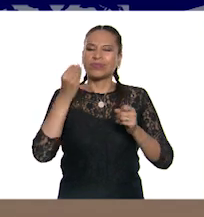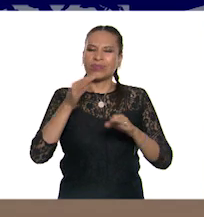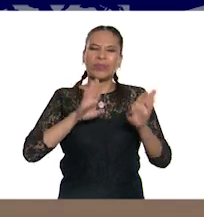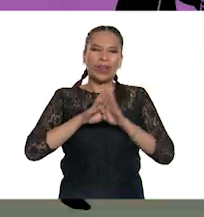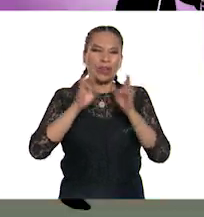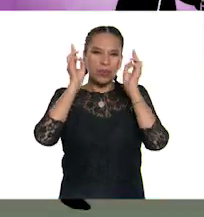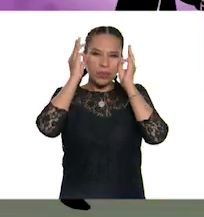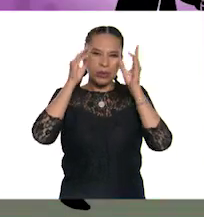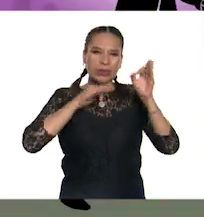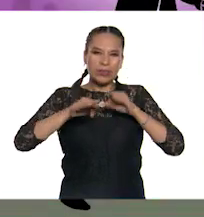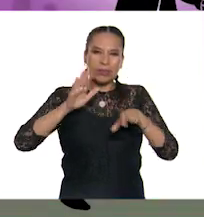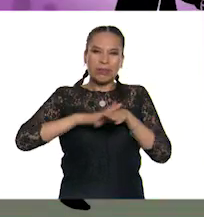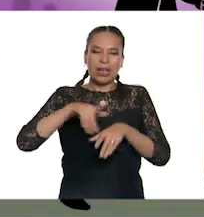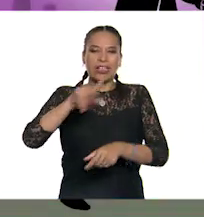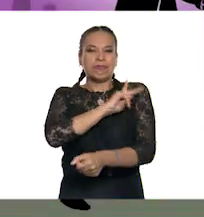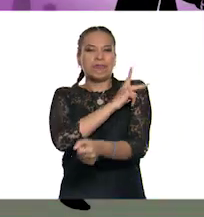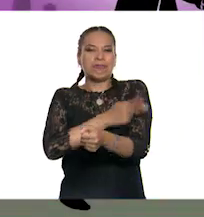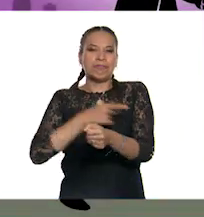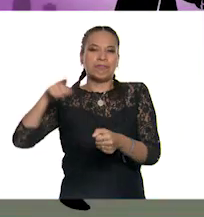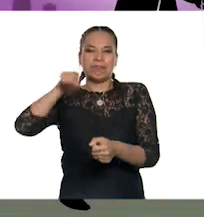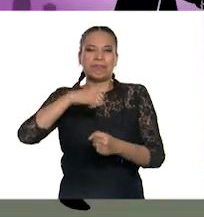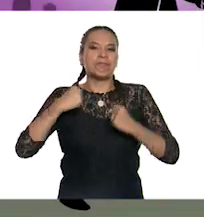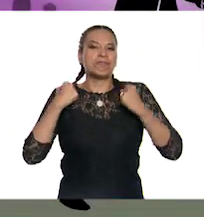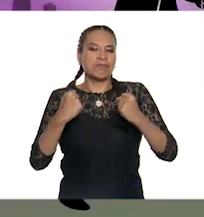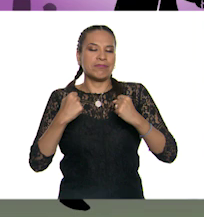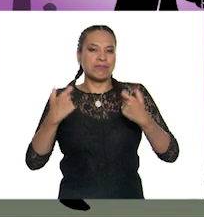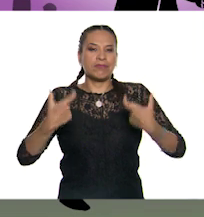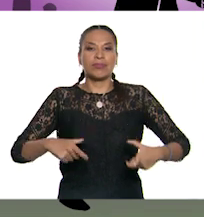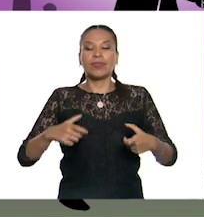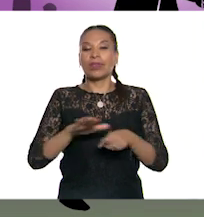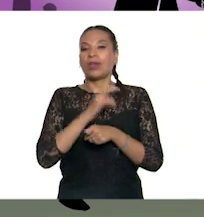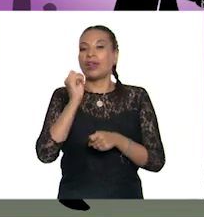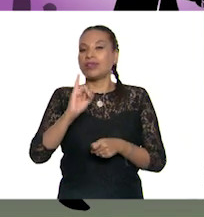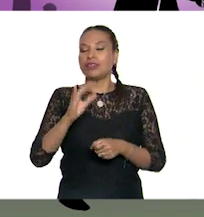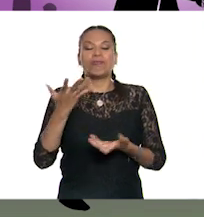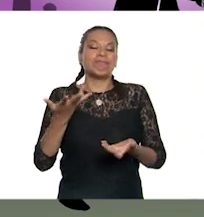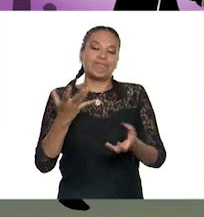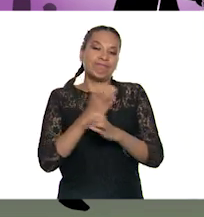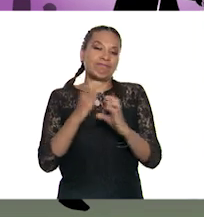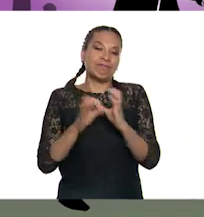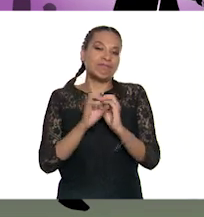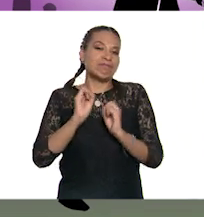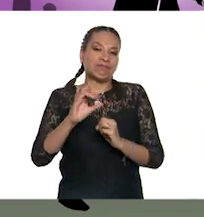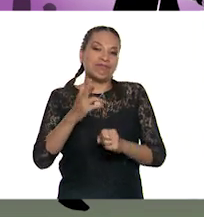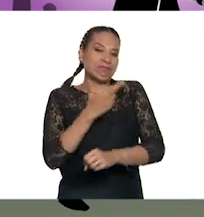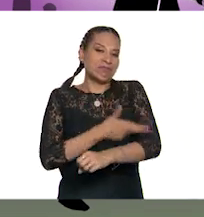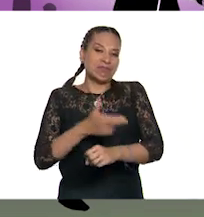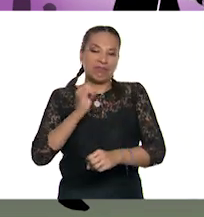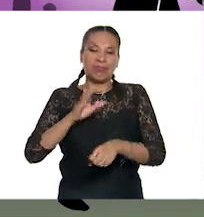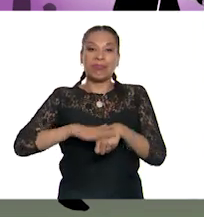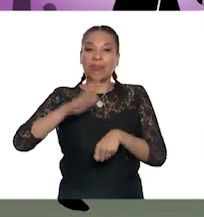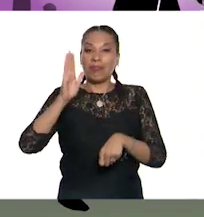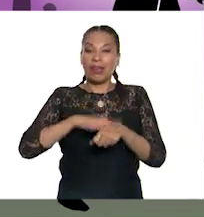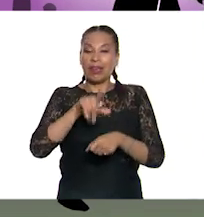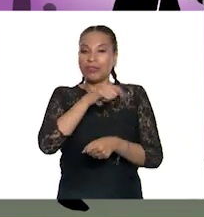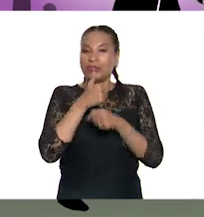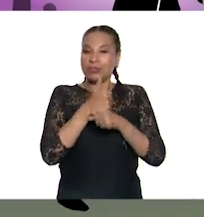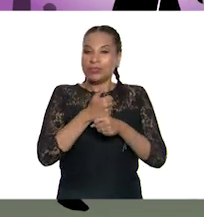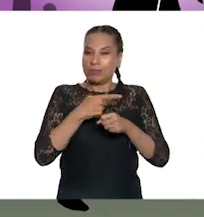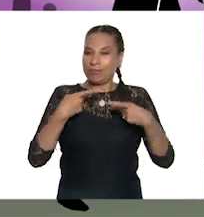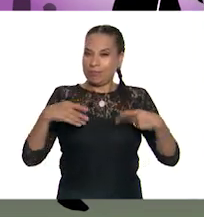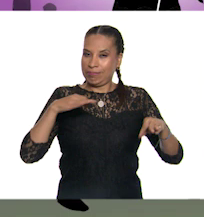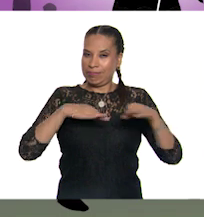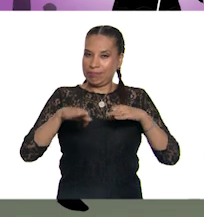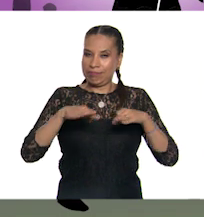para hacer más poderosos a sus verdugos, porque así están arregladas las cosas. Mientras más se sacrifica el